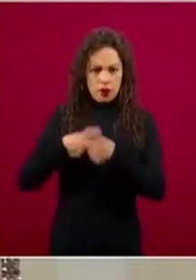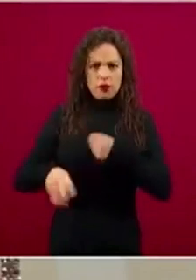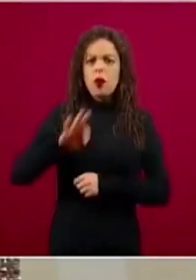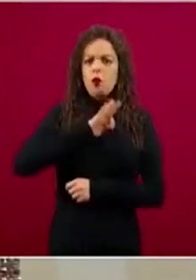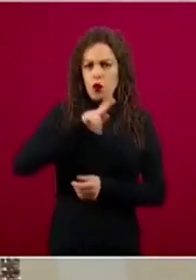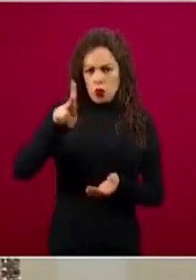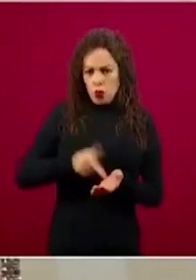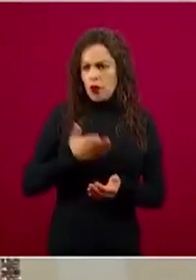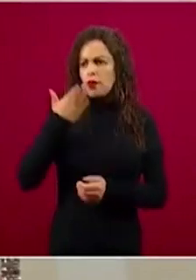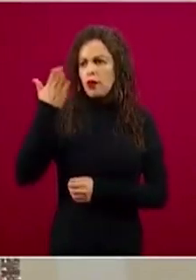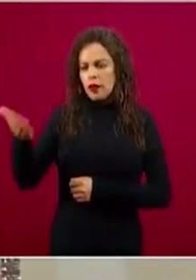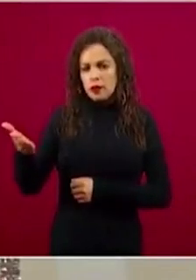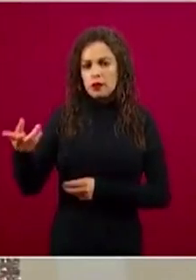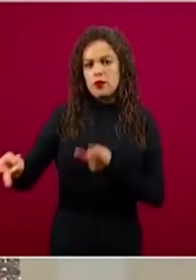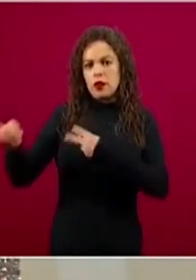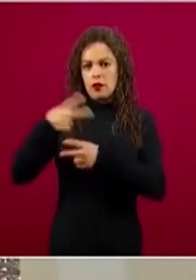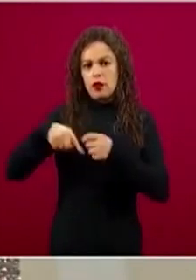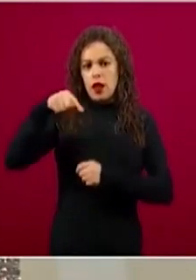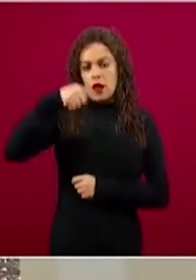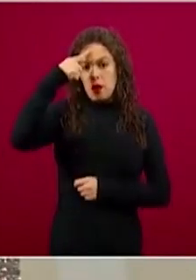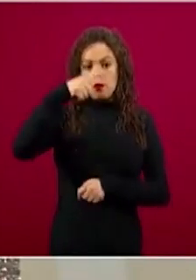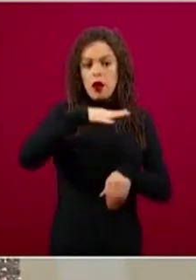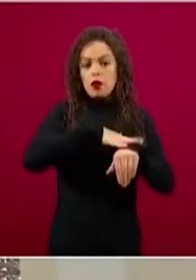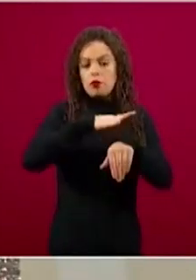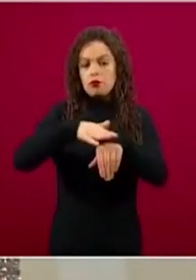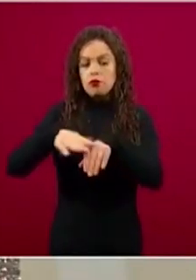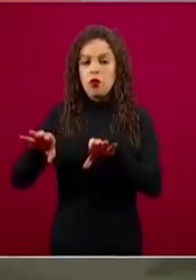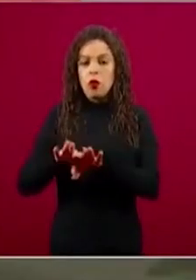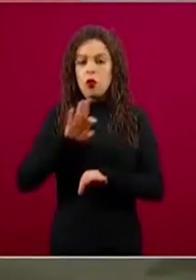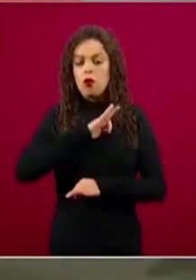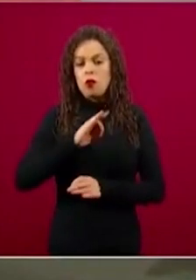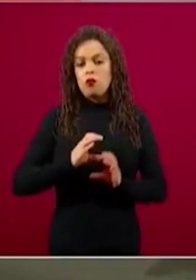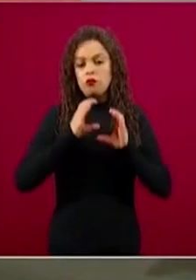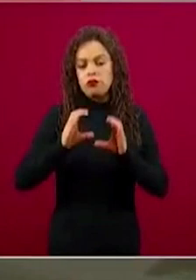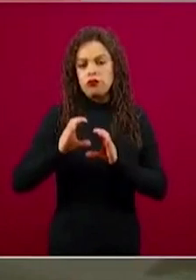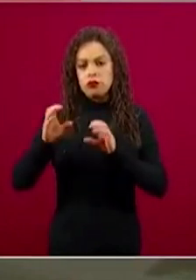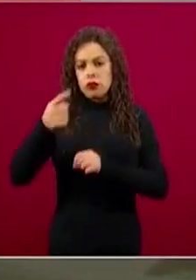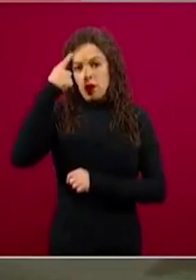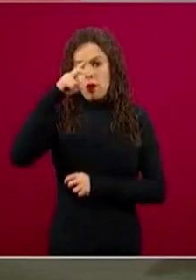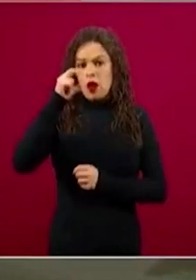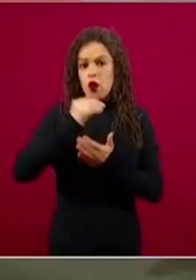alertar sobre el riesgo de que incrementara la violencia contra las mujeres. Ellas